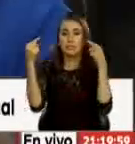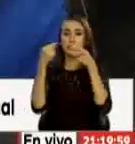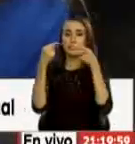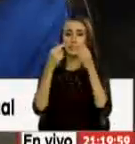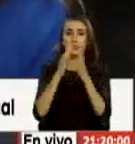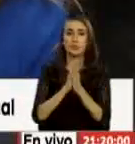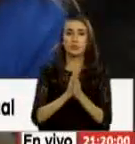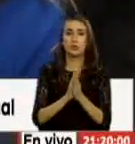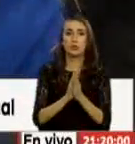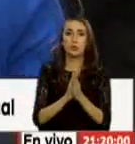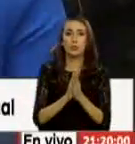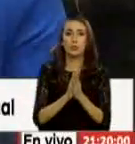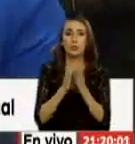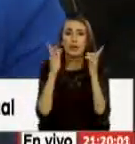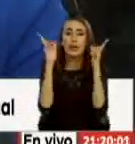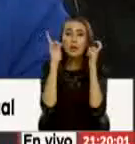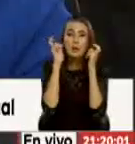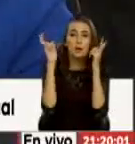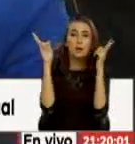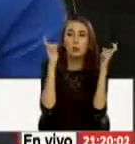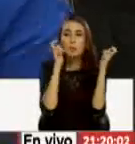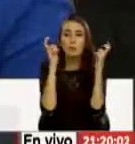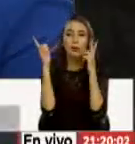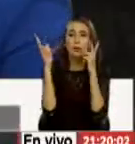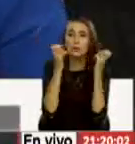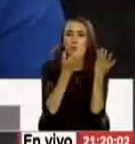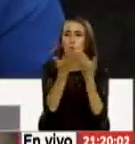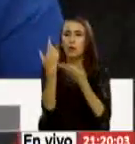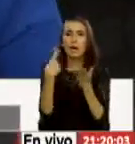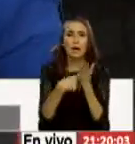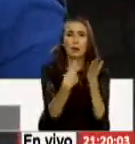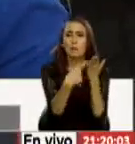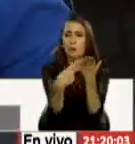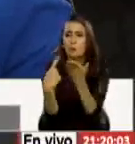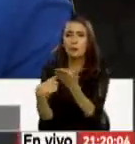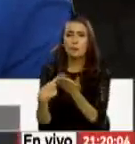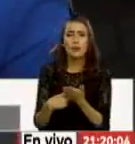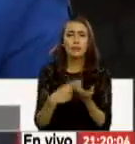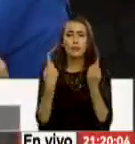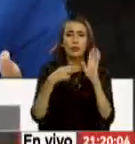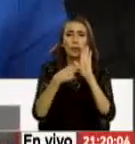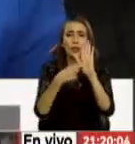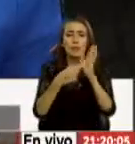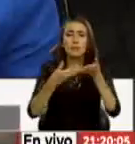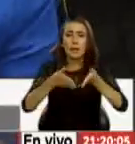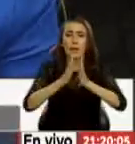Espinosa. Queremos escuchar a usted y se bloquea nuevamente algo que es tan legítimo que estamos pidiendo, ver,